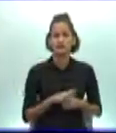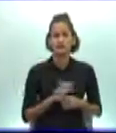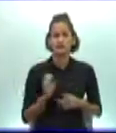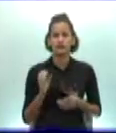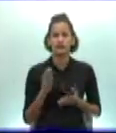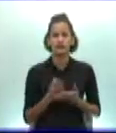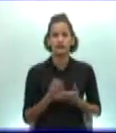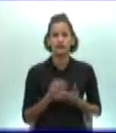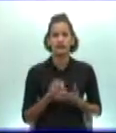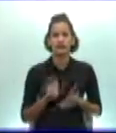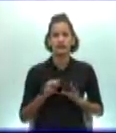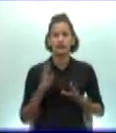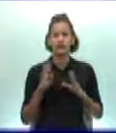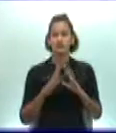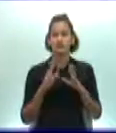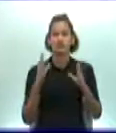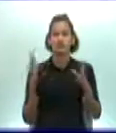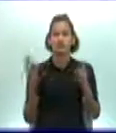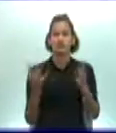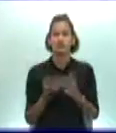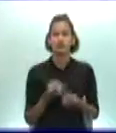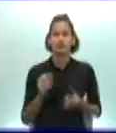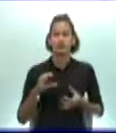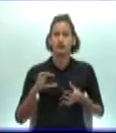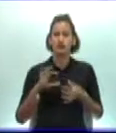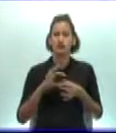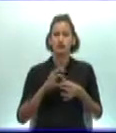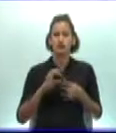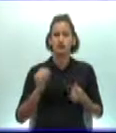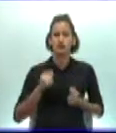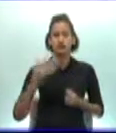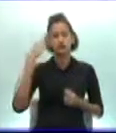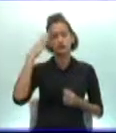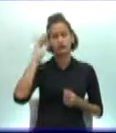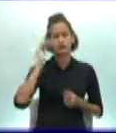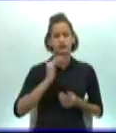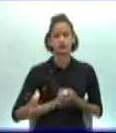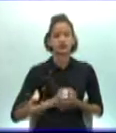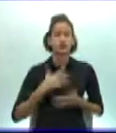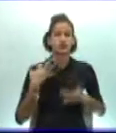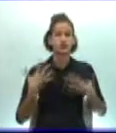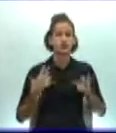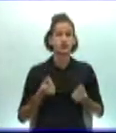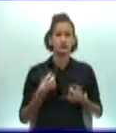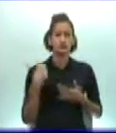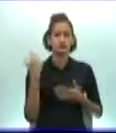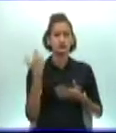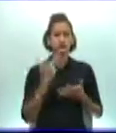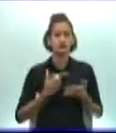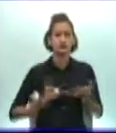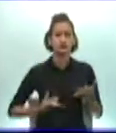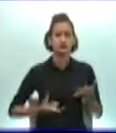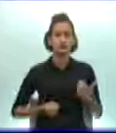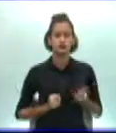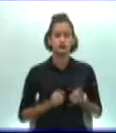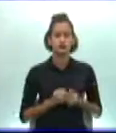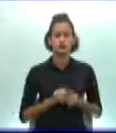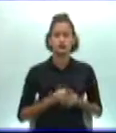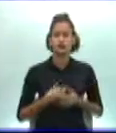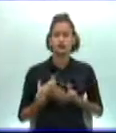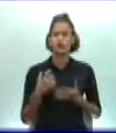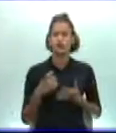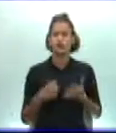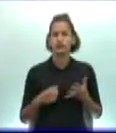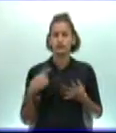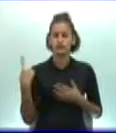fascinante mundo de la geografía cubana que disfrutando de estos versos de nuestro poeta nacional Nicolás